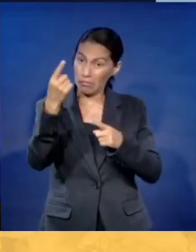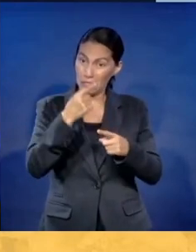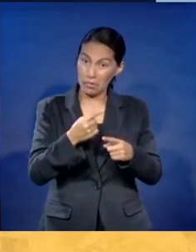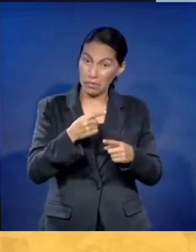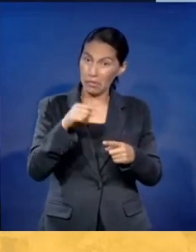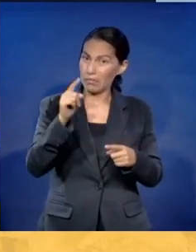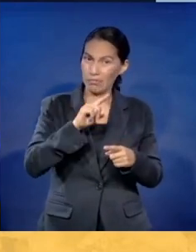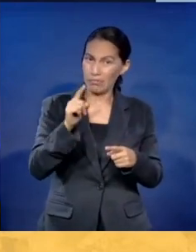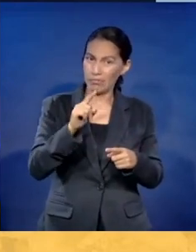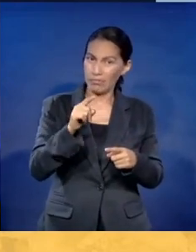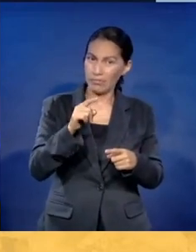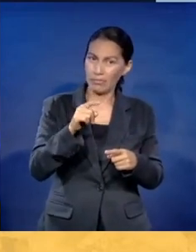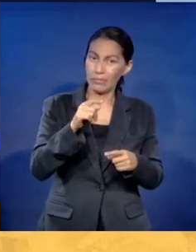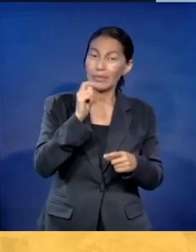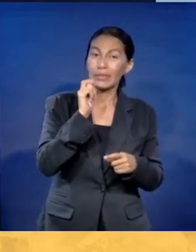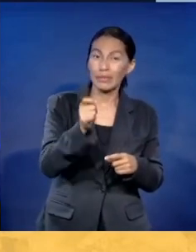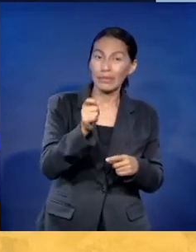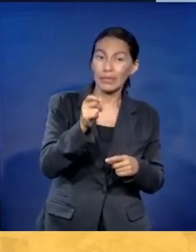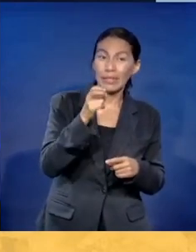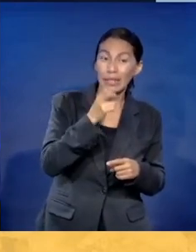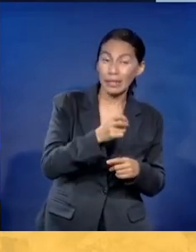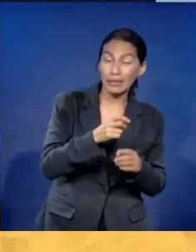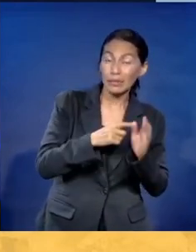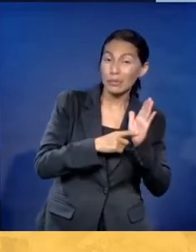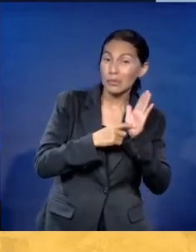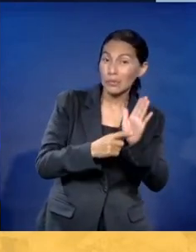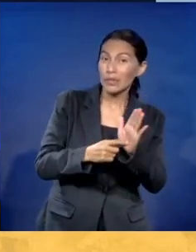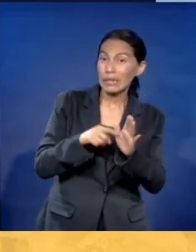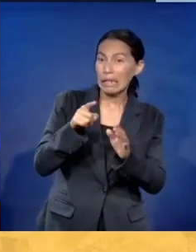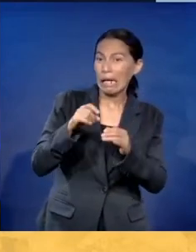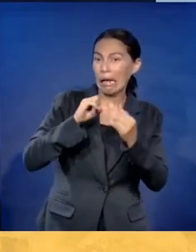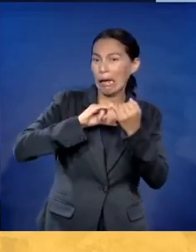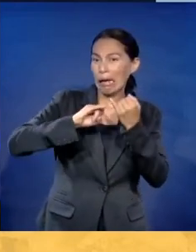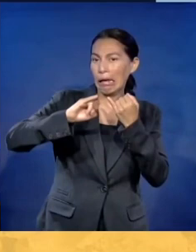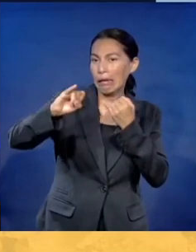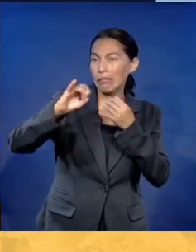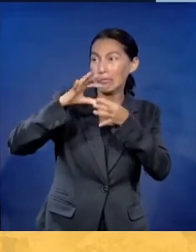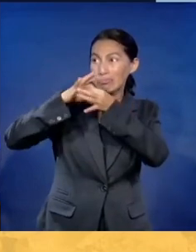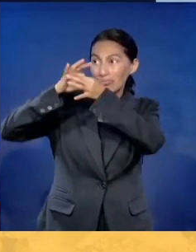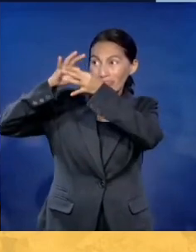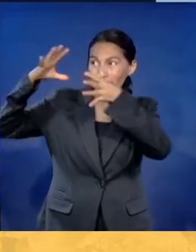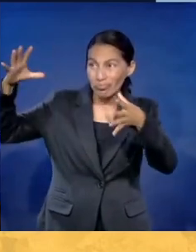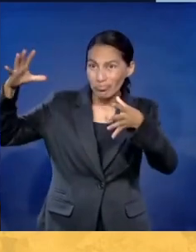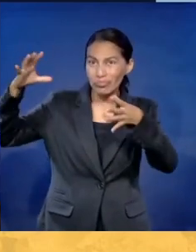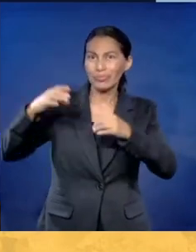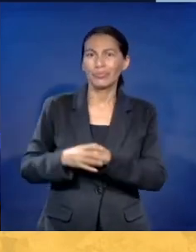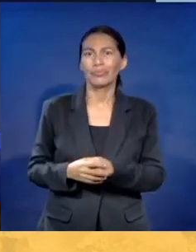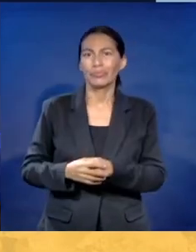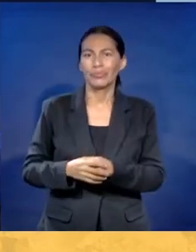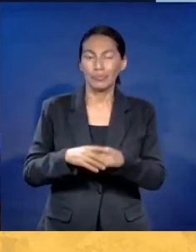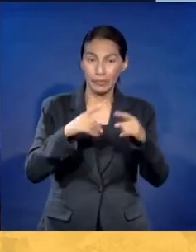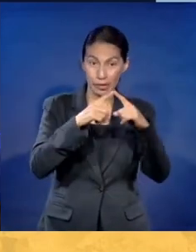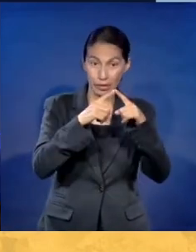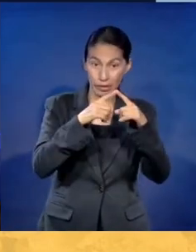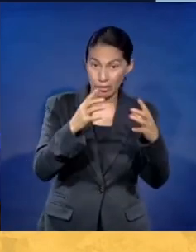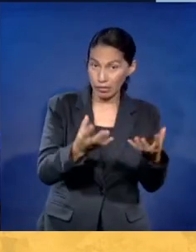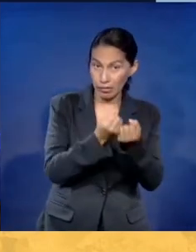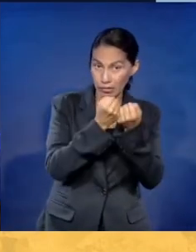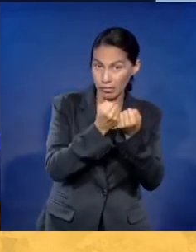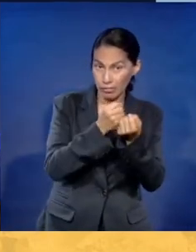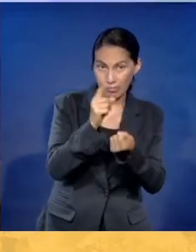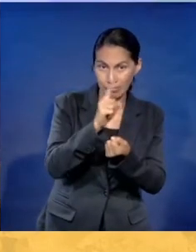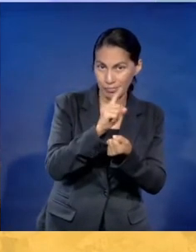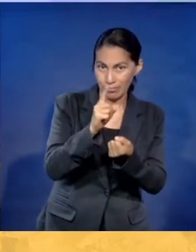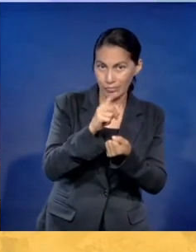que eso refleja su distancia con Dios la iglesia no te salva es Dios quien te salva